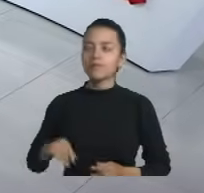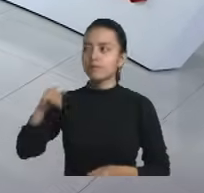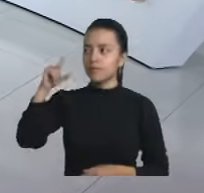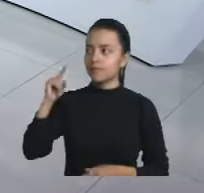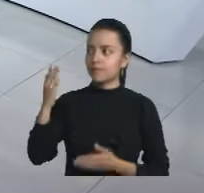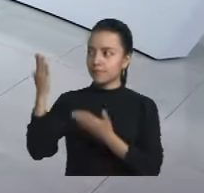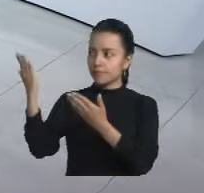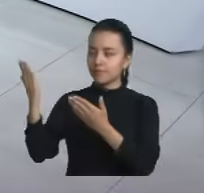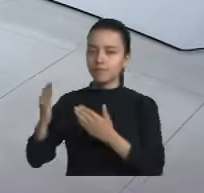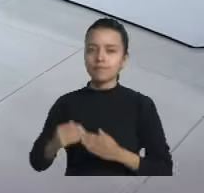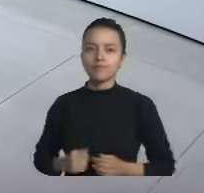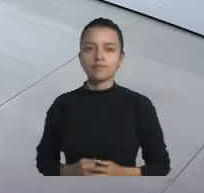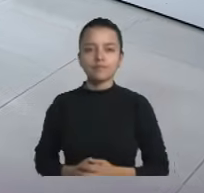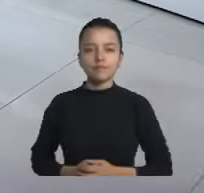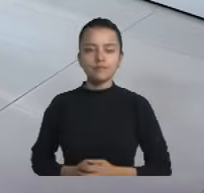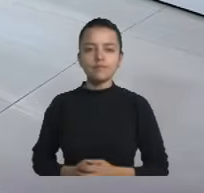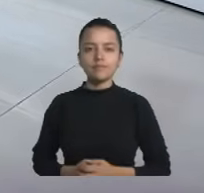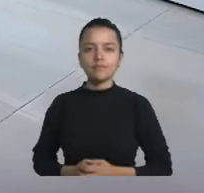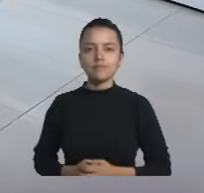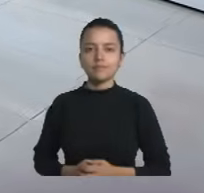Con Luisa Tobo.